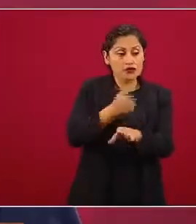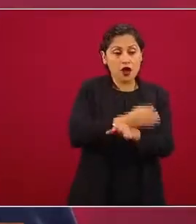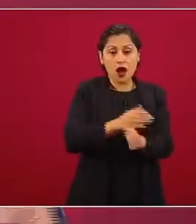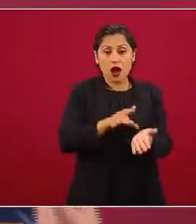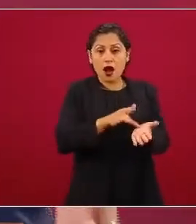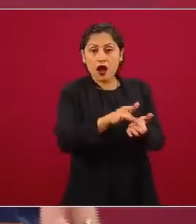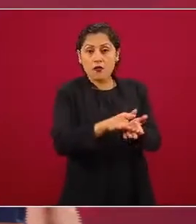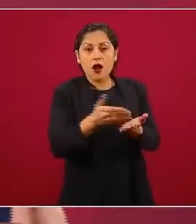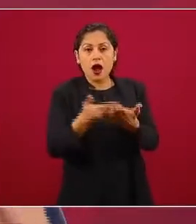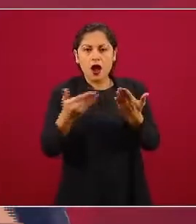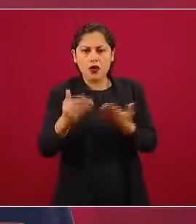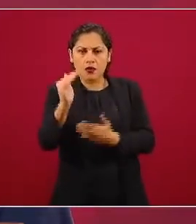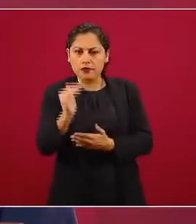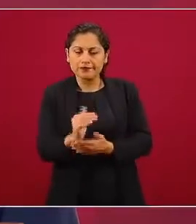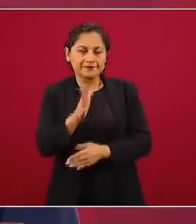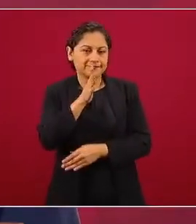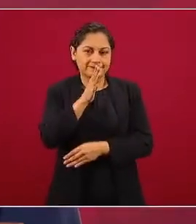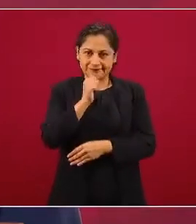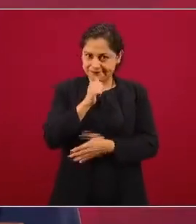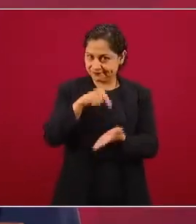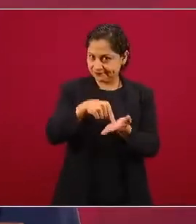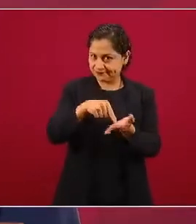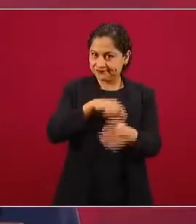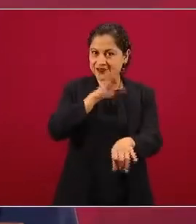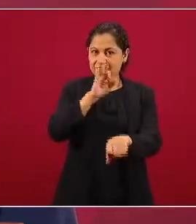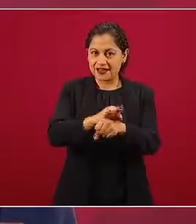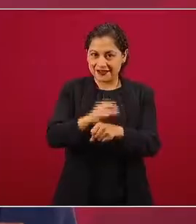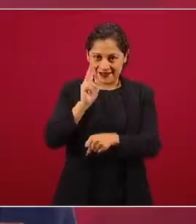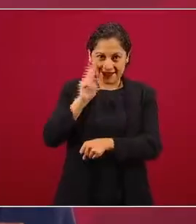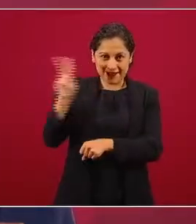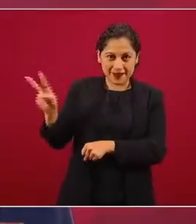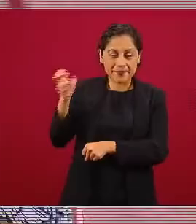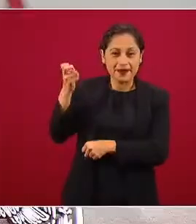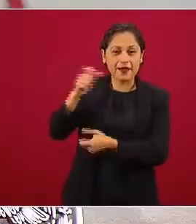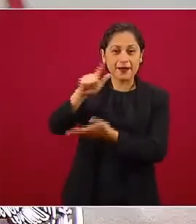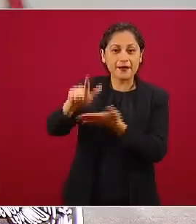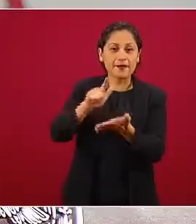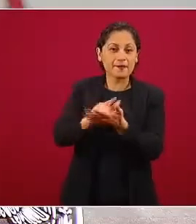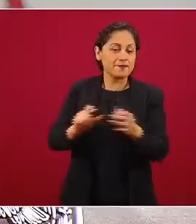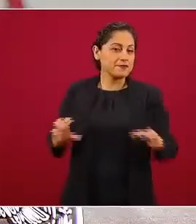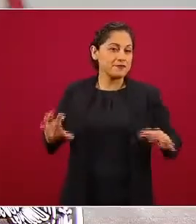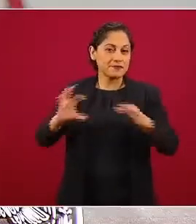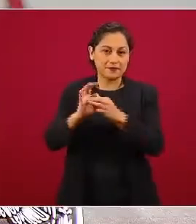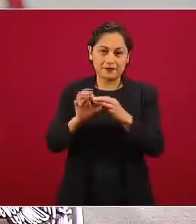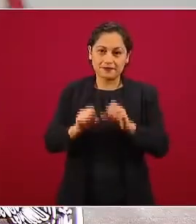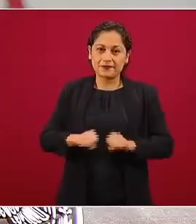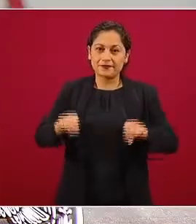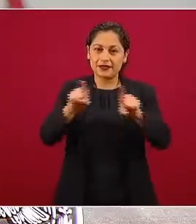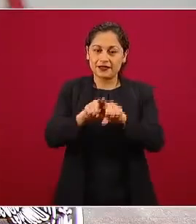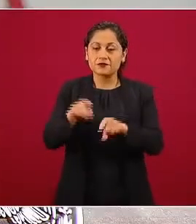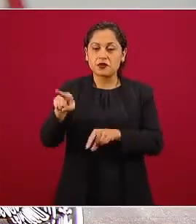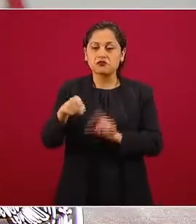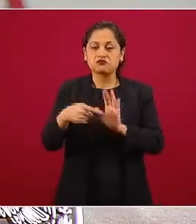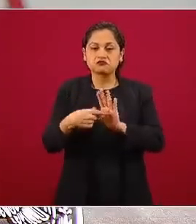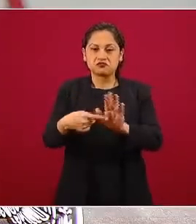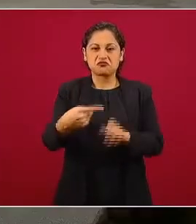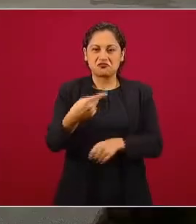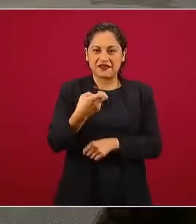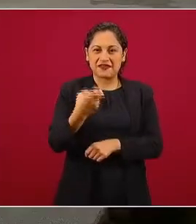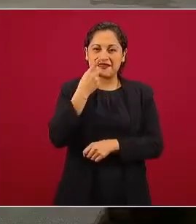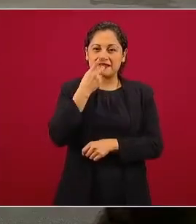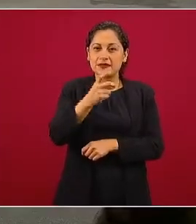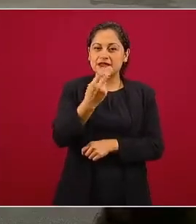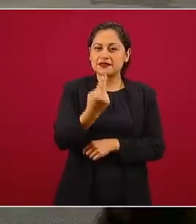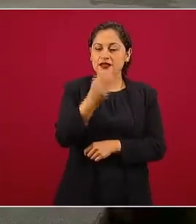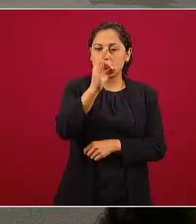para los trabajadores que están en los dos primeros niveles de salario representa cuando menos el 25% de todos sus ingresos. La